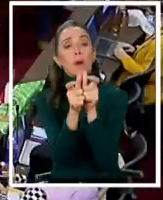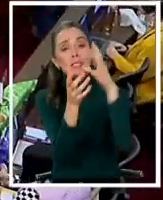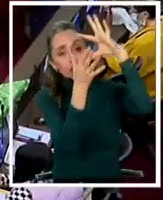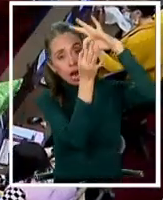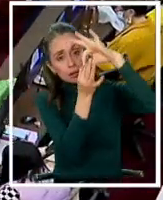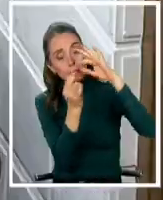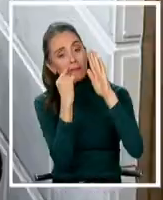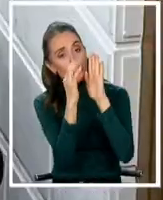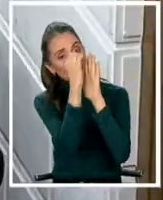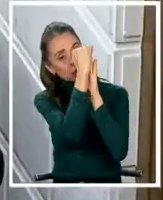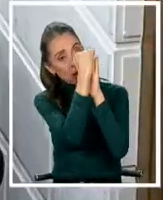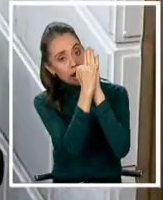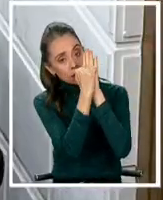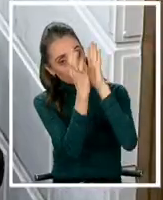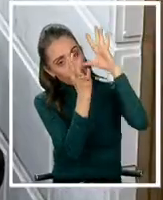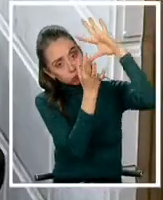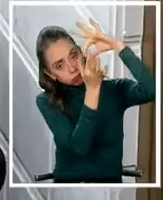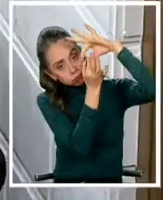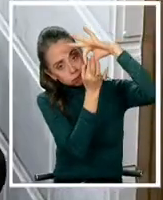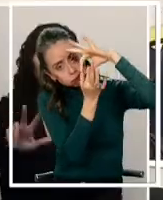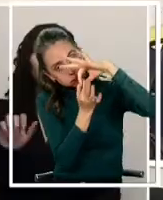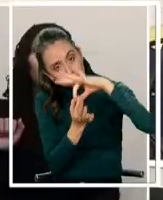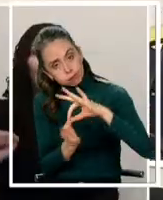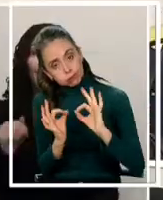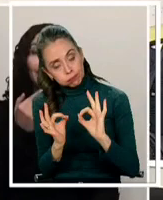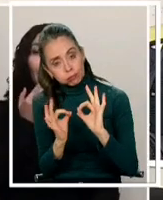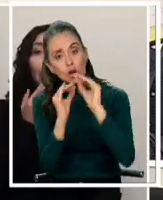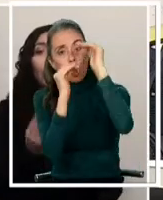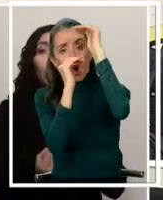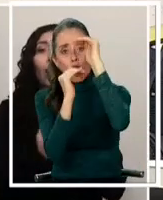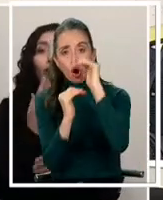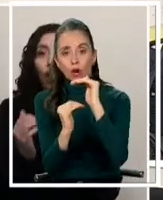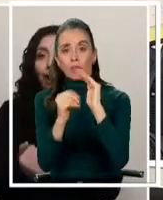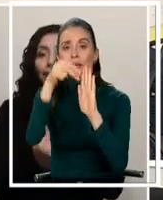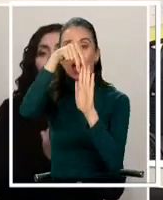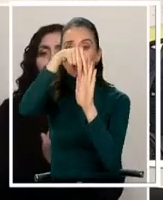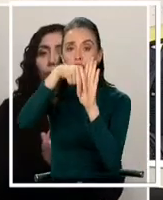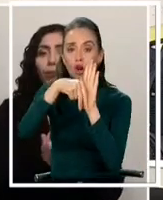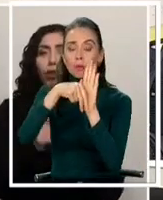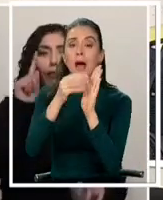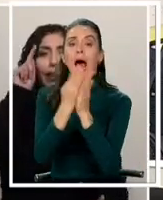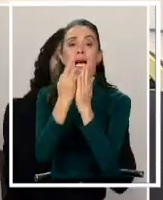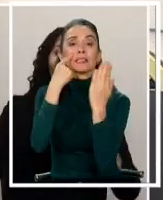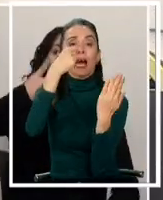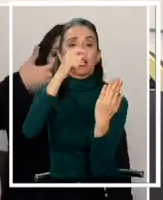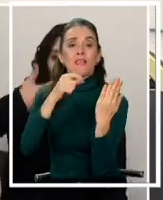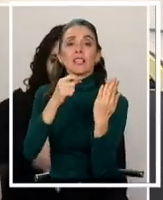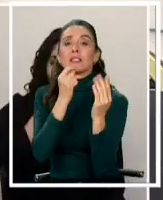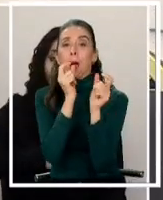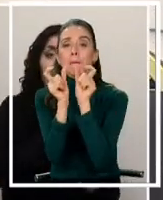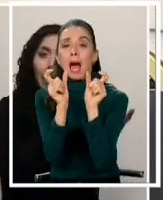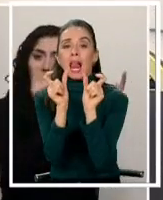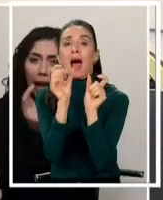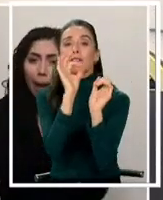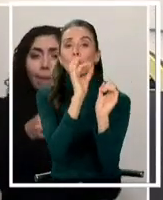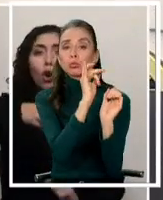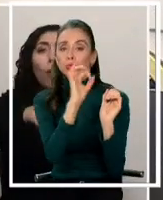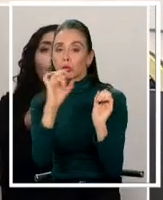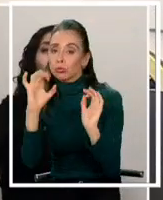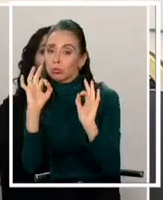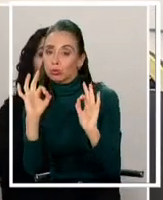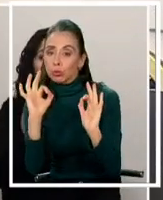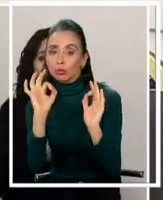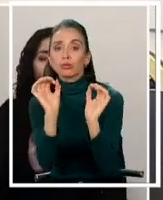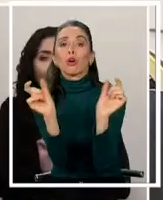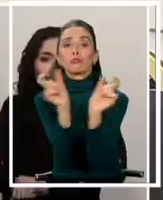la concordancia y coherencia del texto. Desde ordenar y estructurar las normas hasta la revisión de ortografía y gramática estará